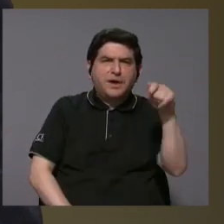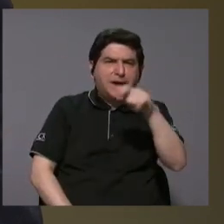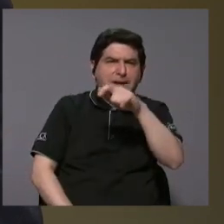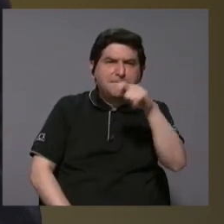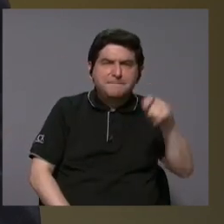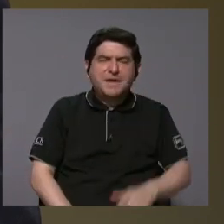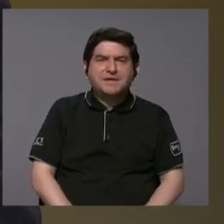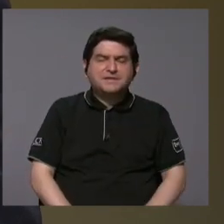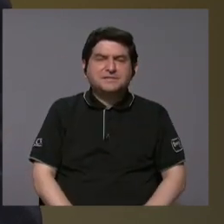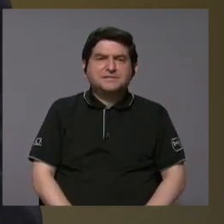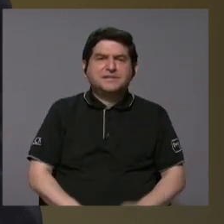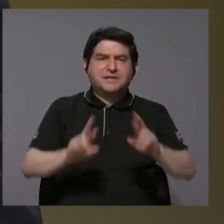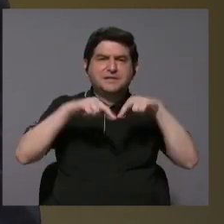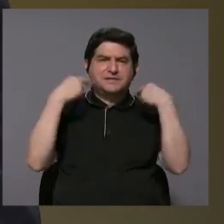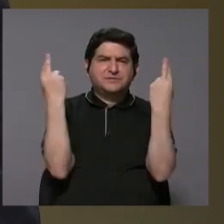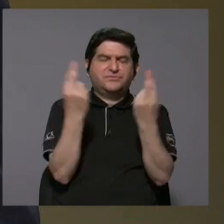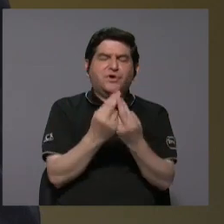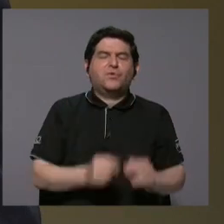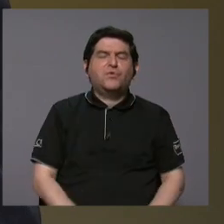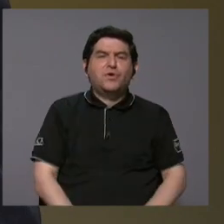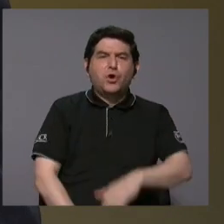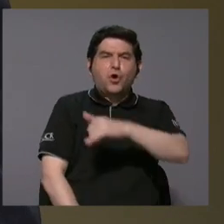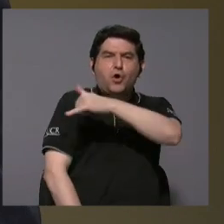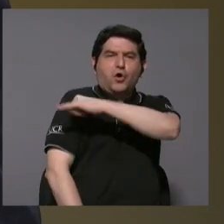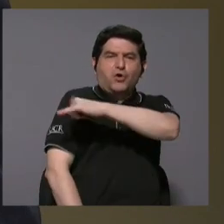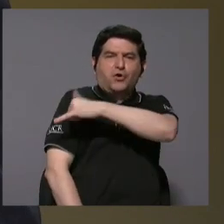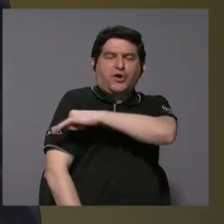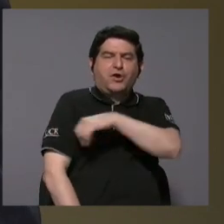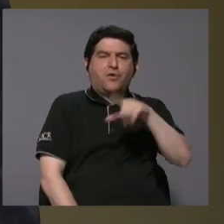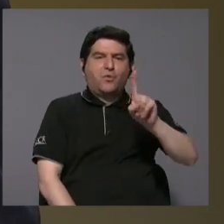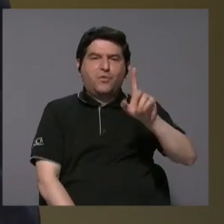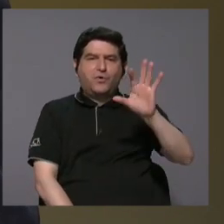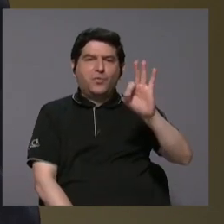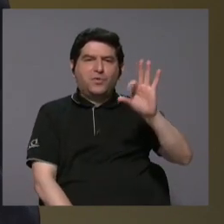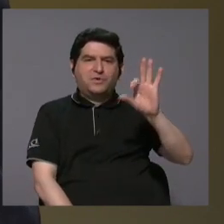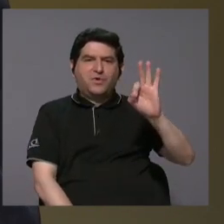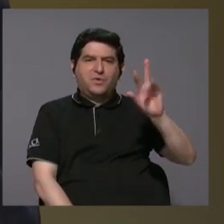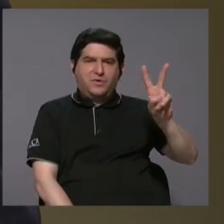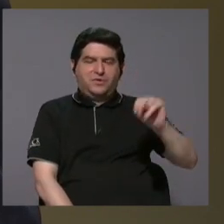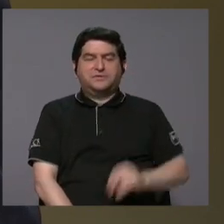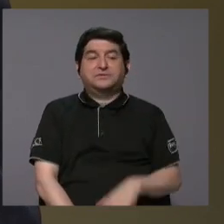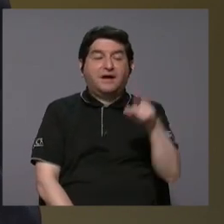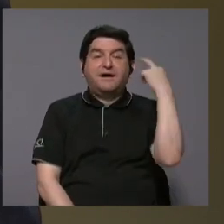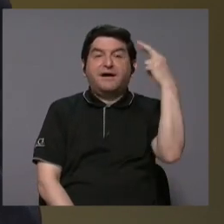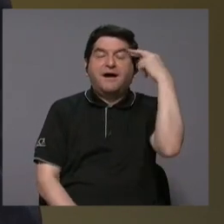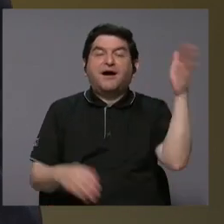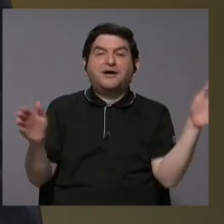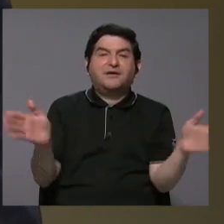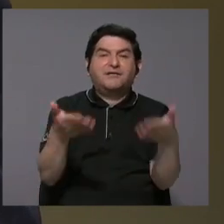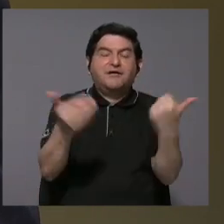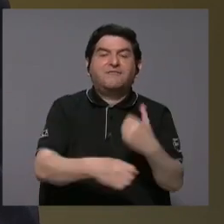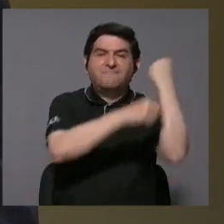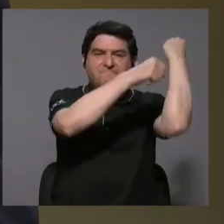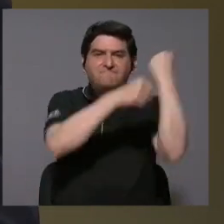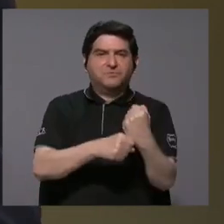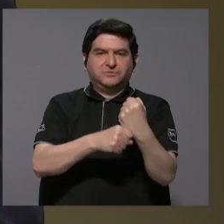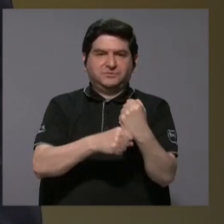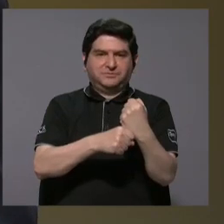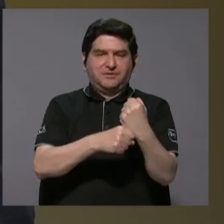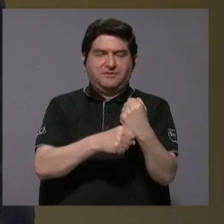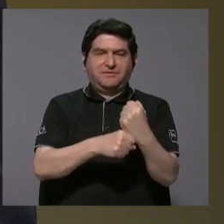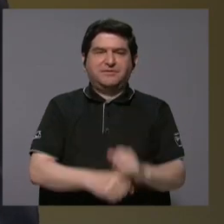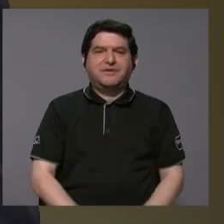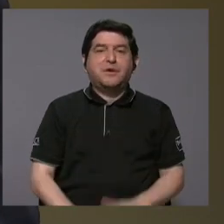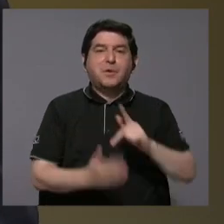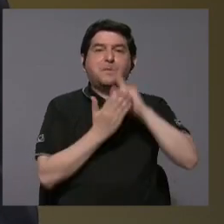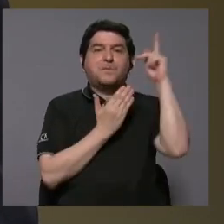Río, que fue en el 92. Entonces esa fue la motivación para fundar